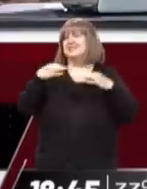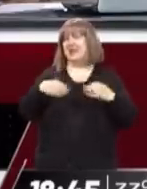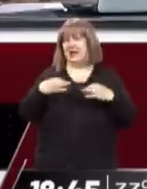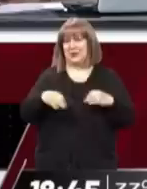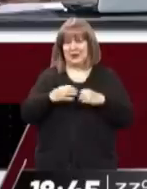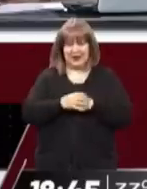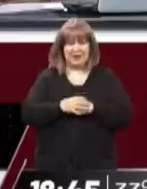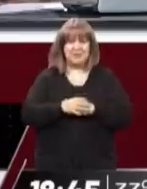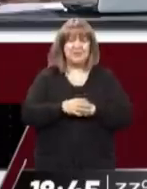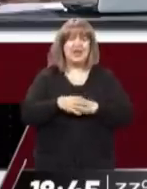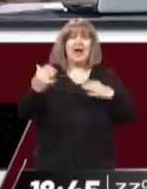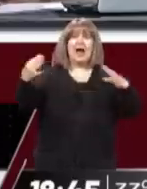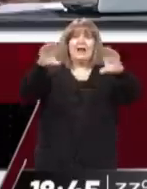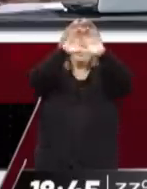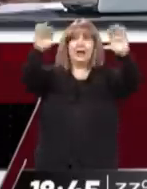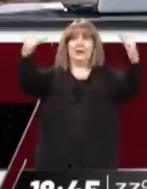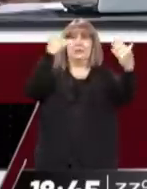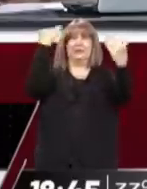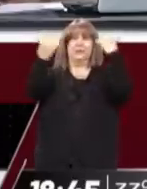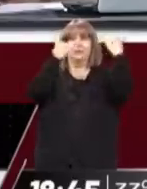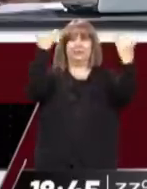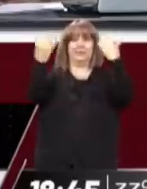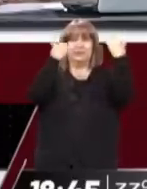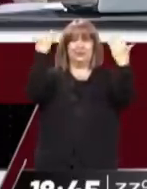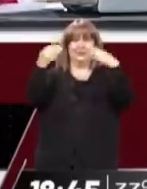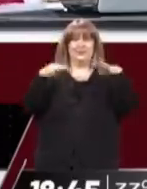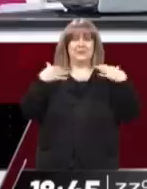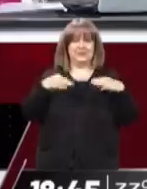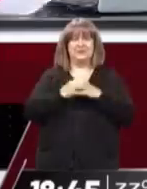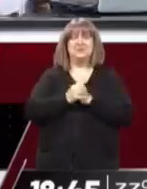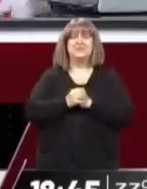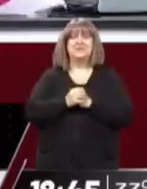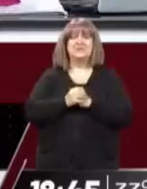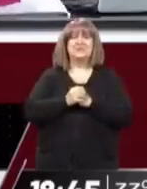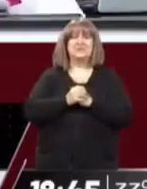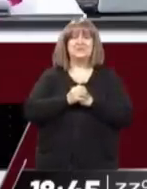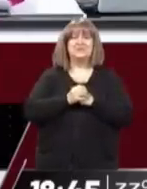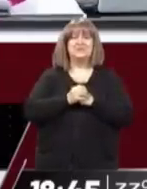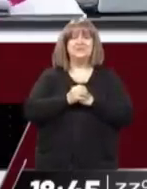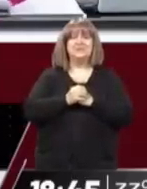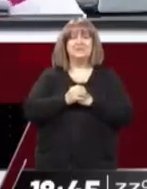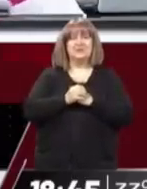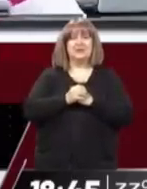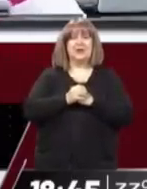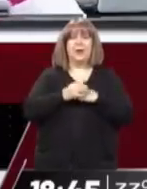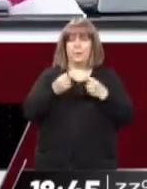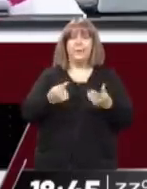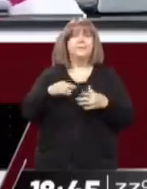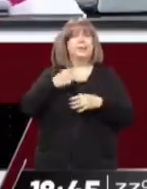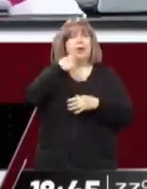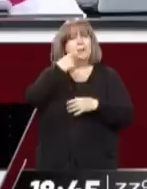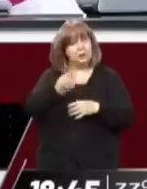el piso. Absolutamente. Y con los aires acondicionados prendidos. A full, totalmente, ahí prendidos para tratar de apaciguar un poco esto.